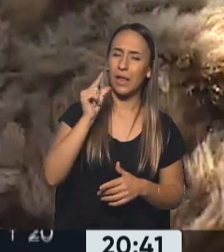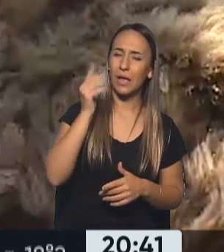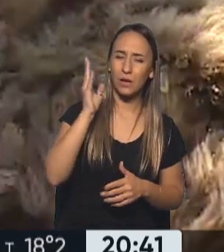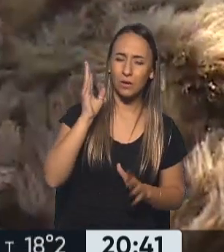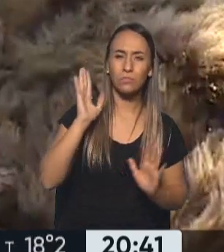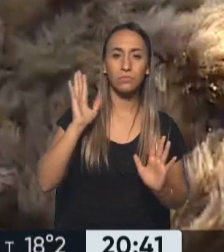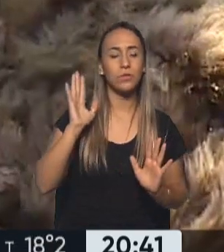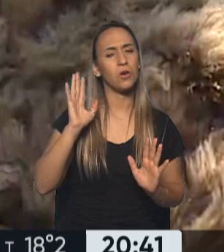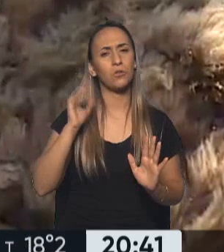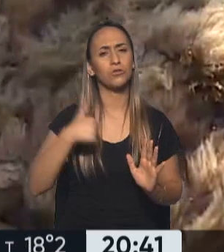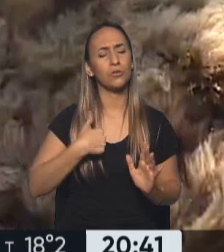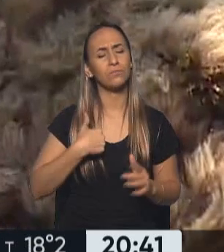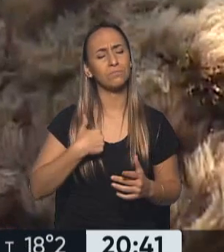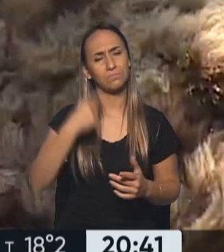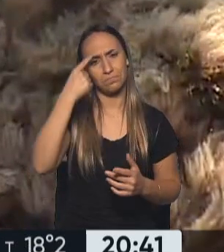familia.